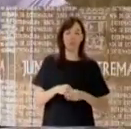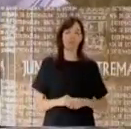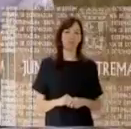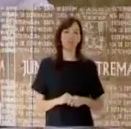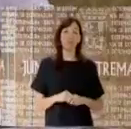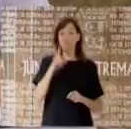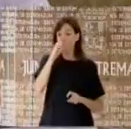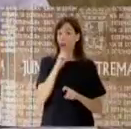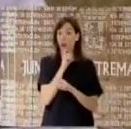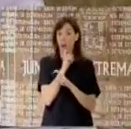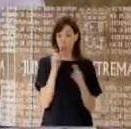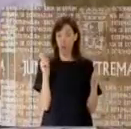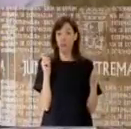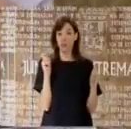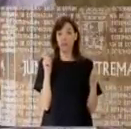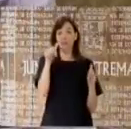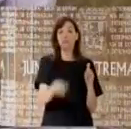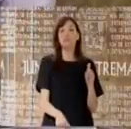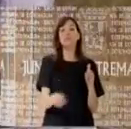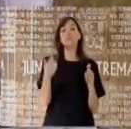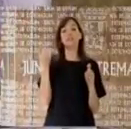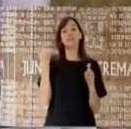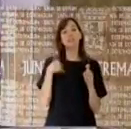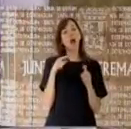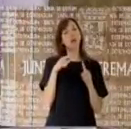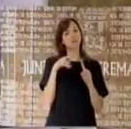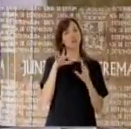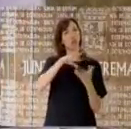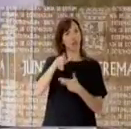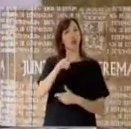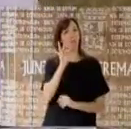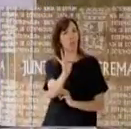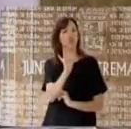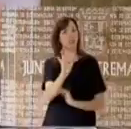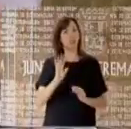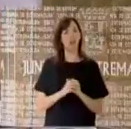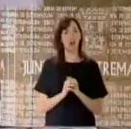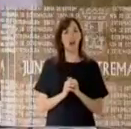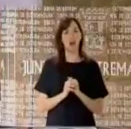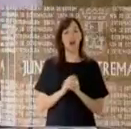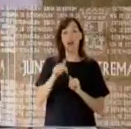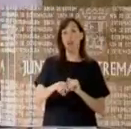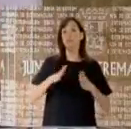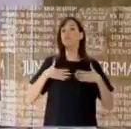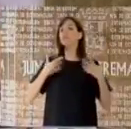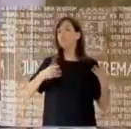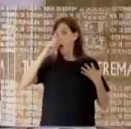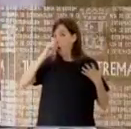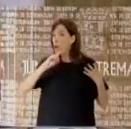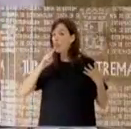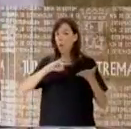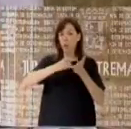les recuerdo, frente a este aspecto positivo, cómo nos encontramos a este proyecto cuando llegamos.